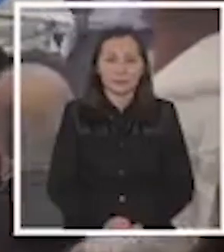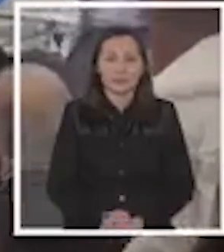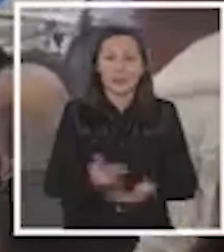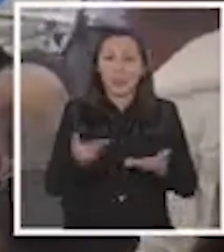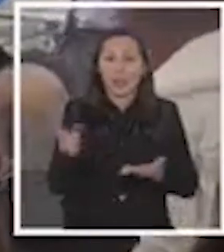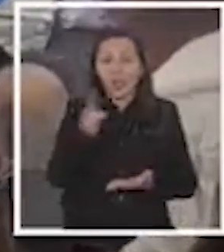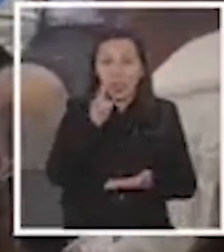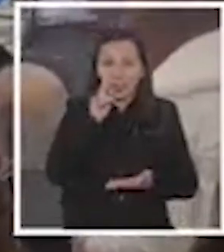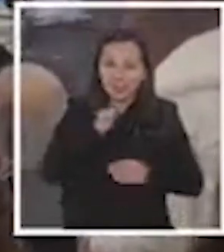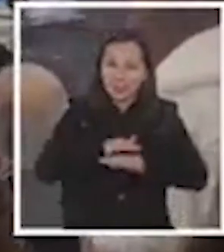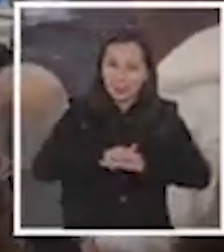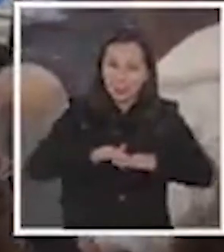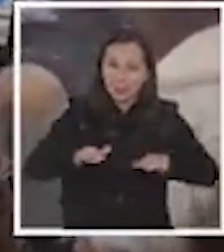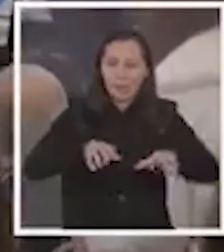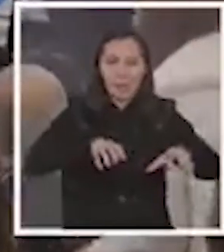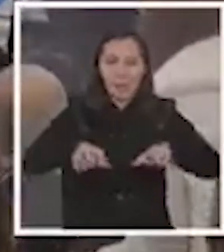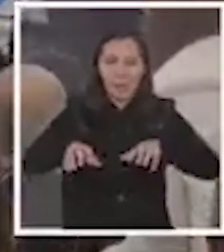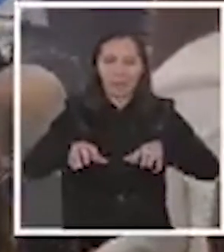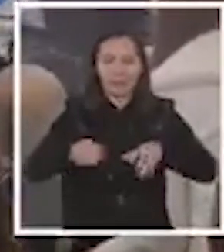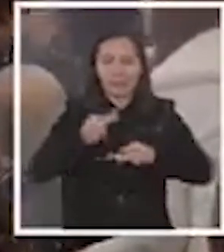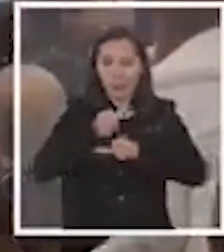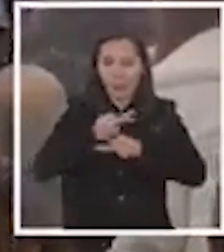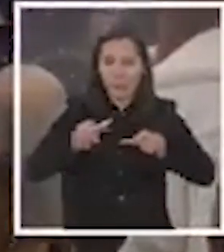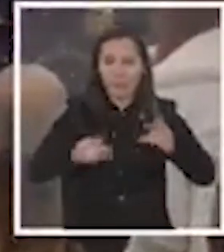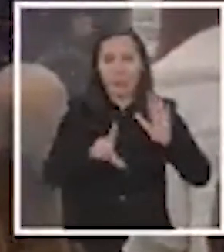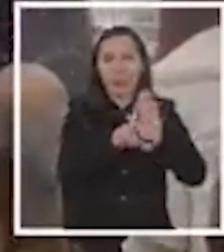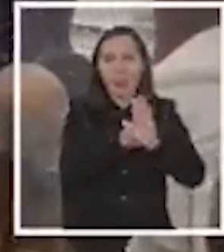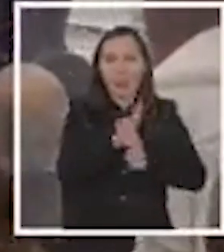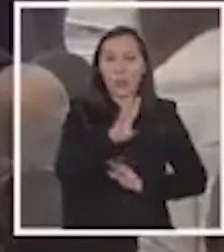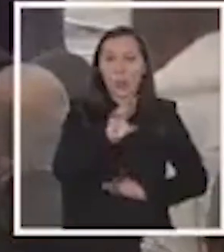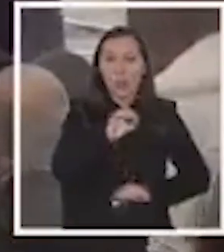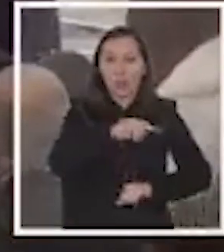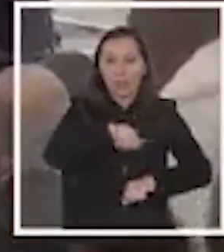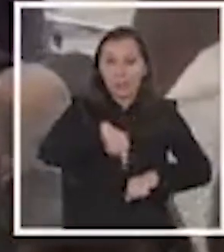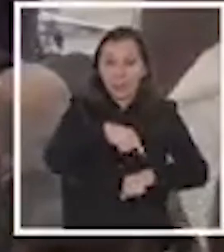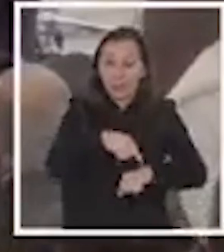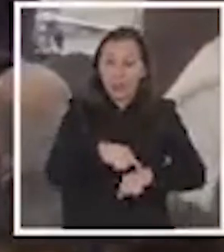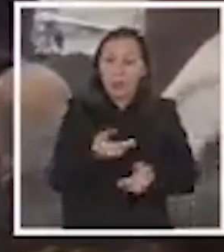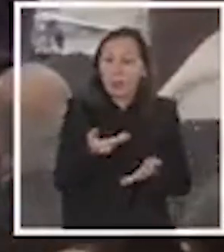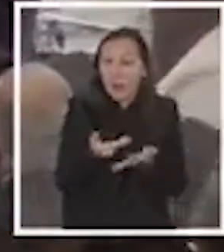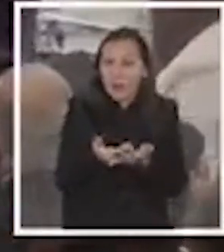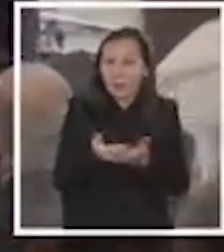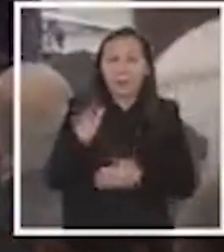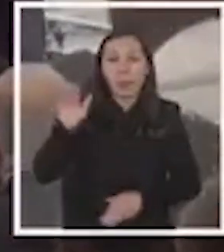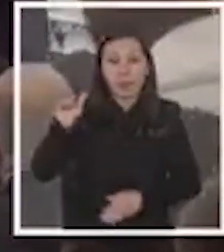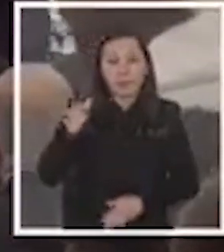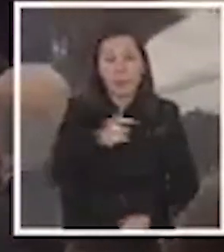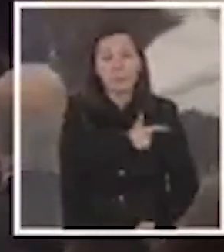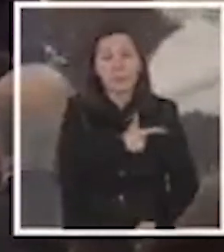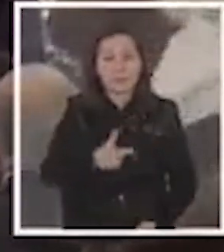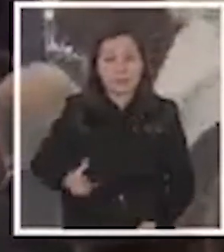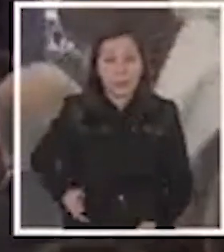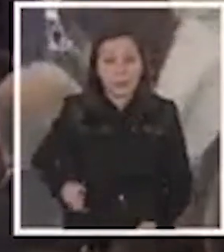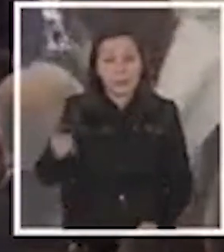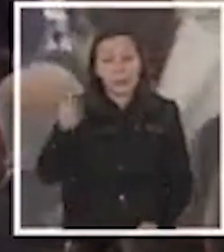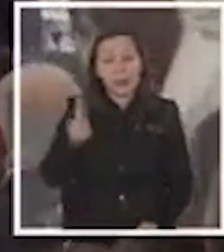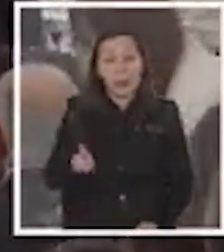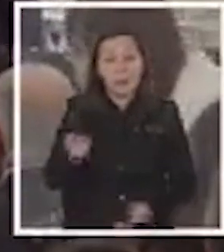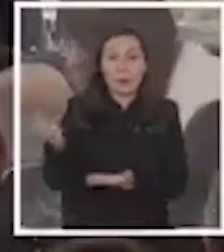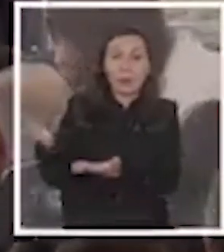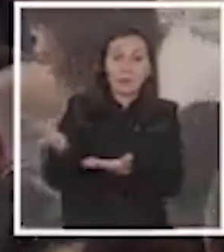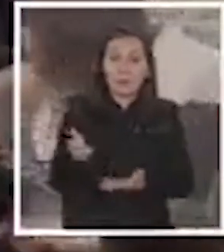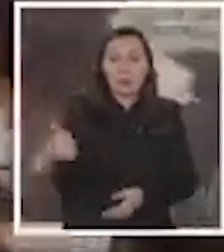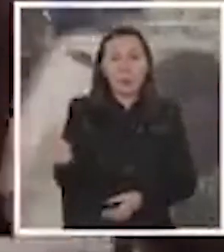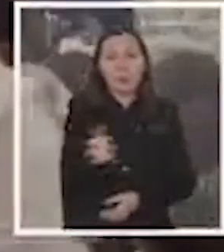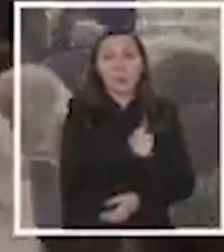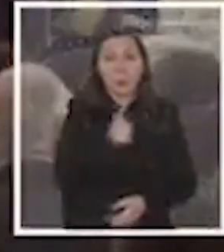Con esto damos por finalizada la actividad de promulgación de la Ley 40 Horas. Aprovechamos de despedir al presidente de la República e invitamos